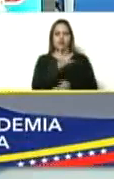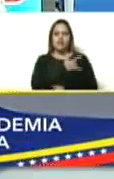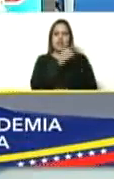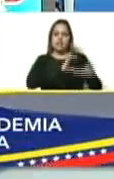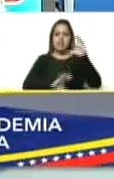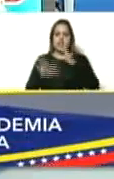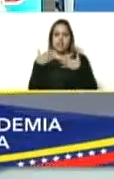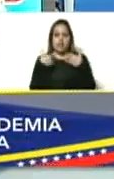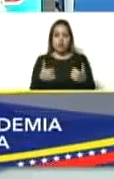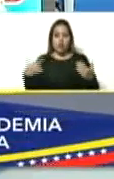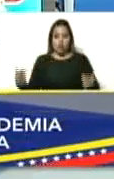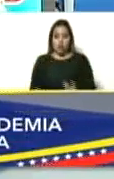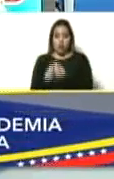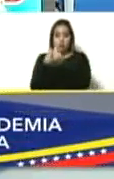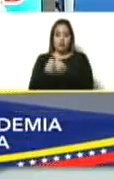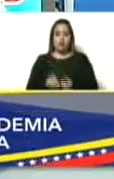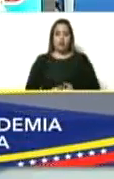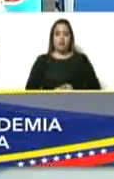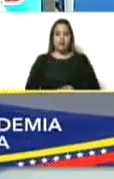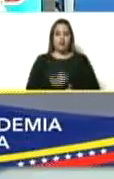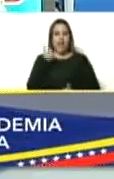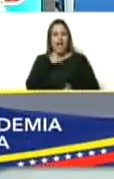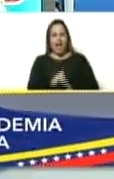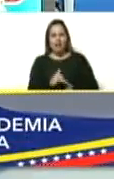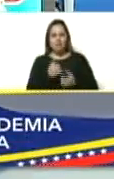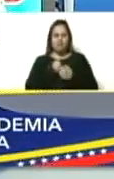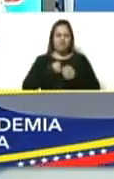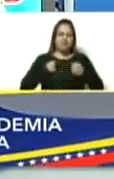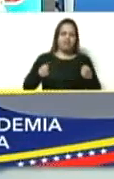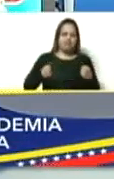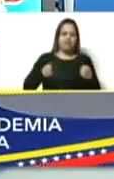Y juntos le metimos el pecho a la pandemia.